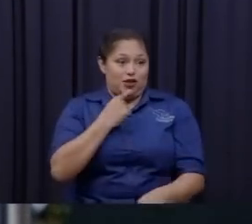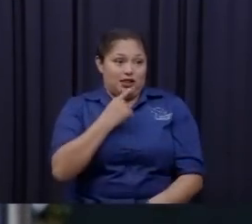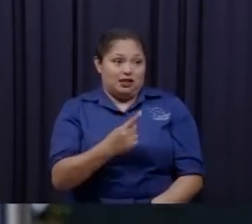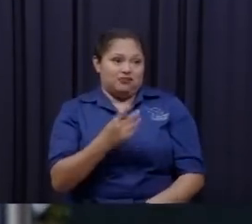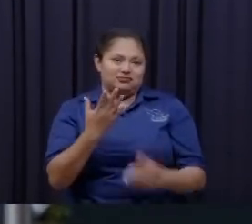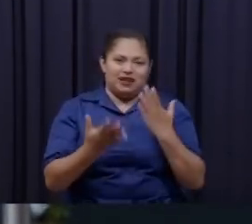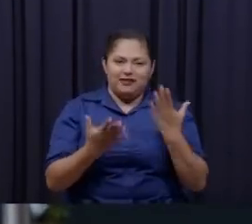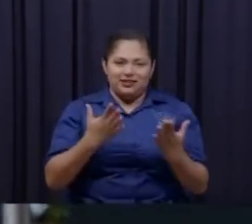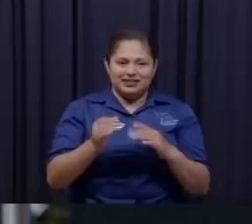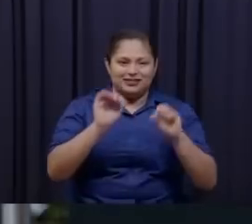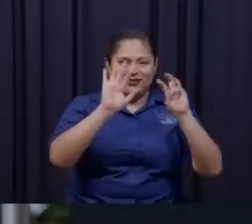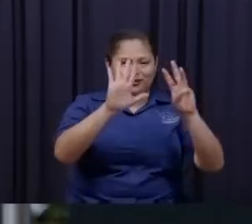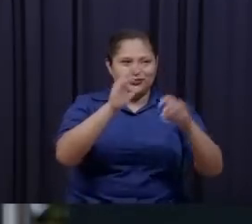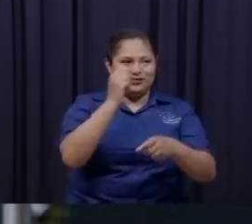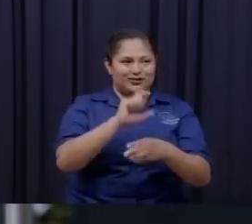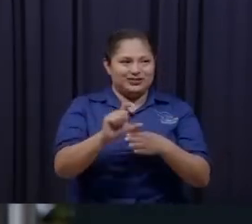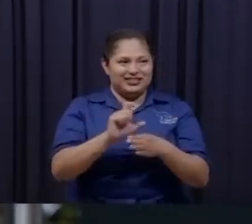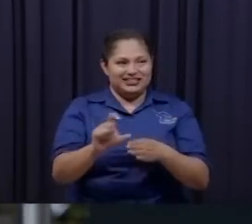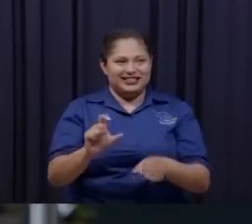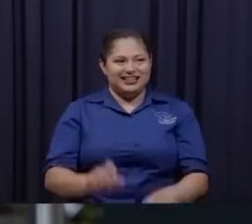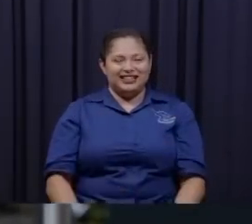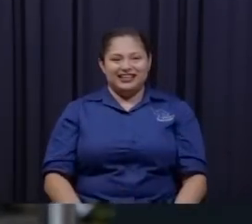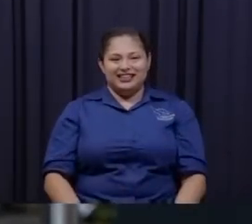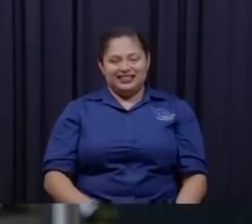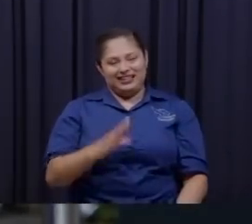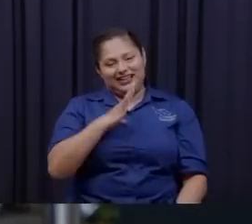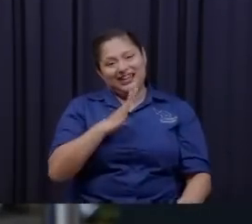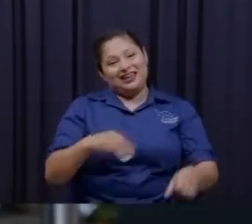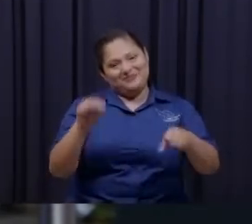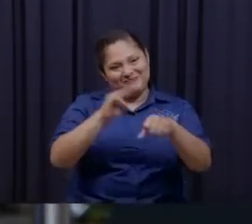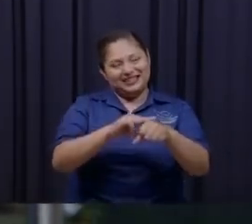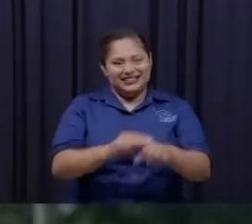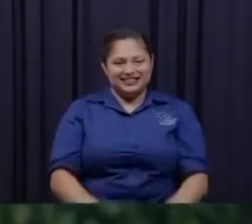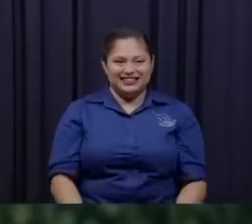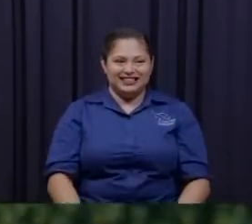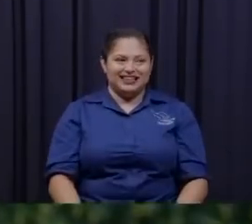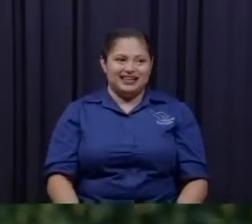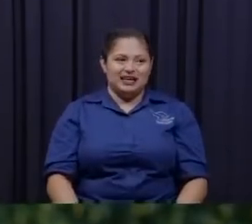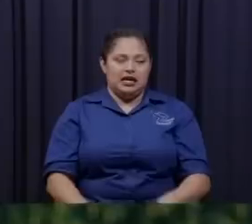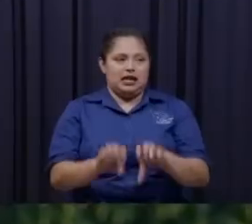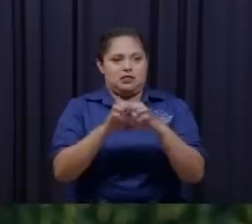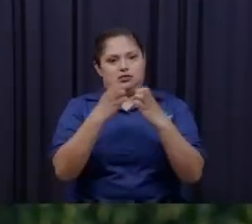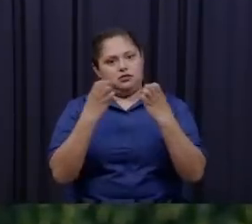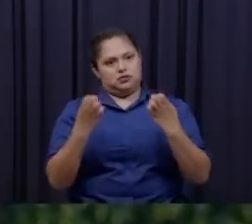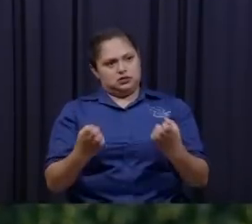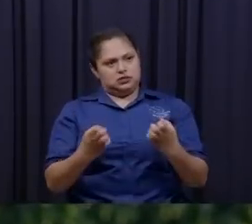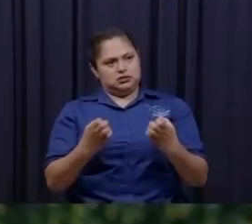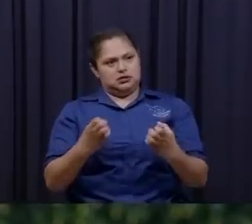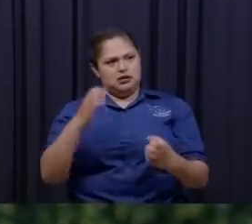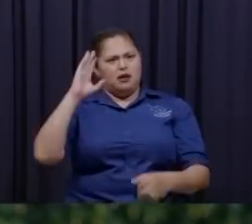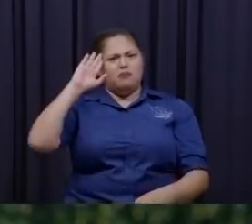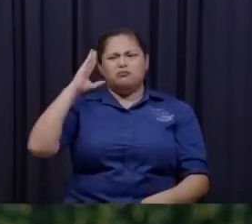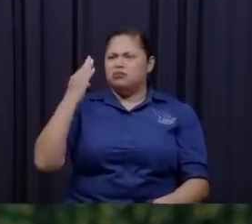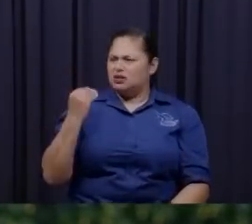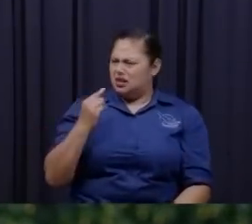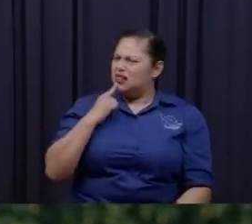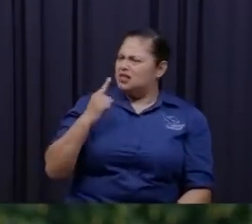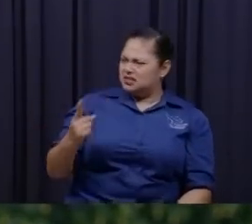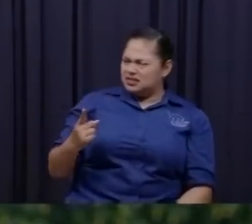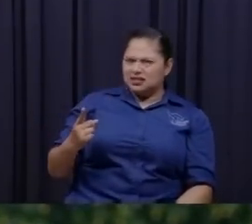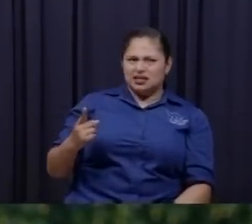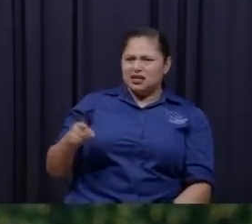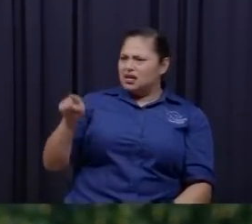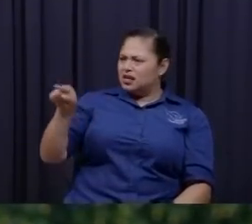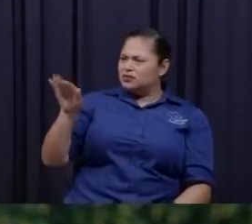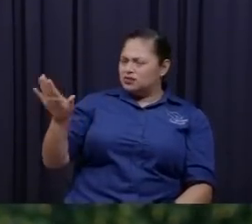unas 8, tenía muchas más que decirle, pero solo le dije como 8. Y entonces, ¿por qué dice